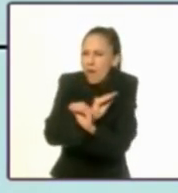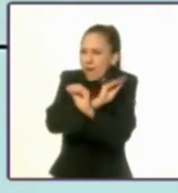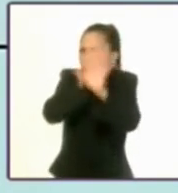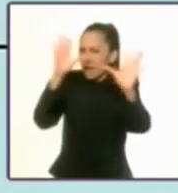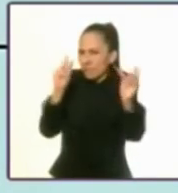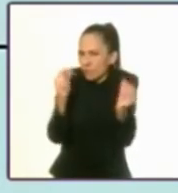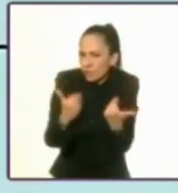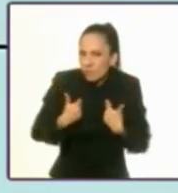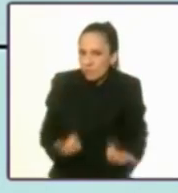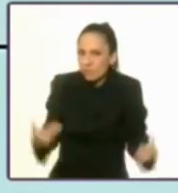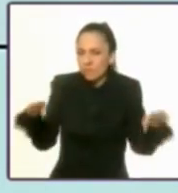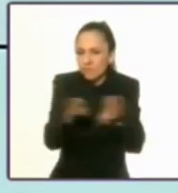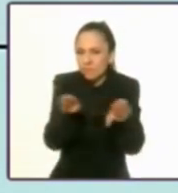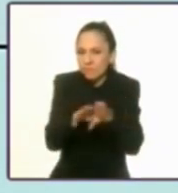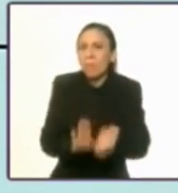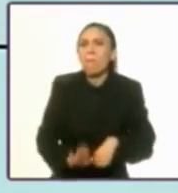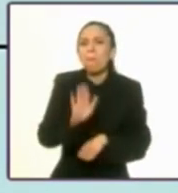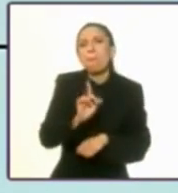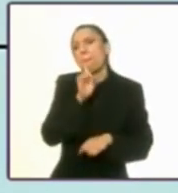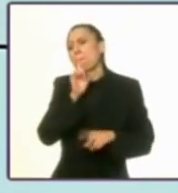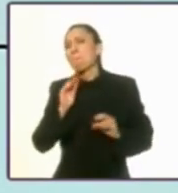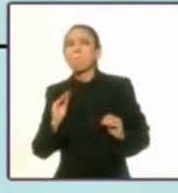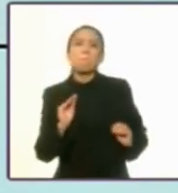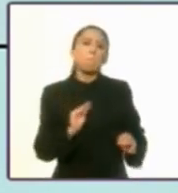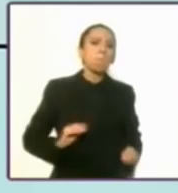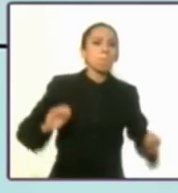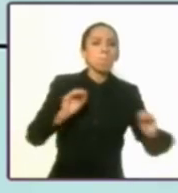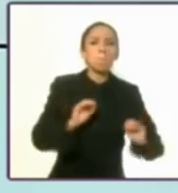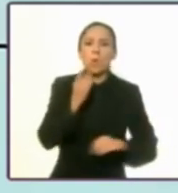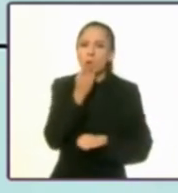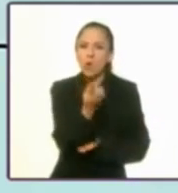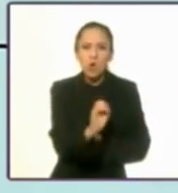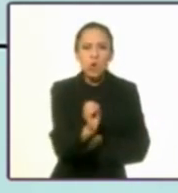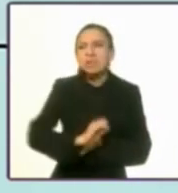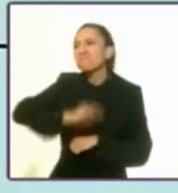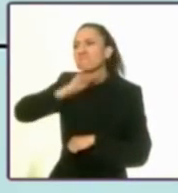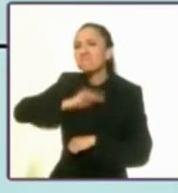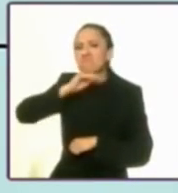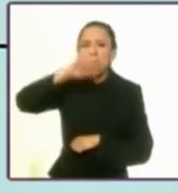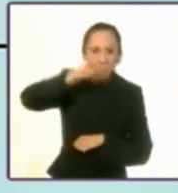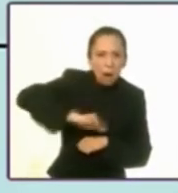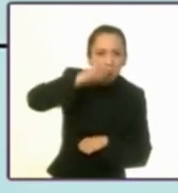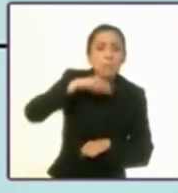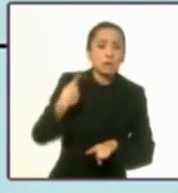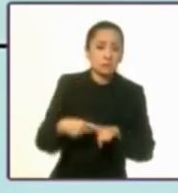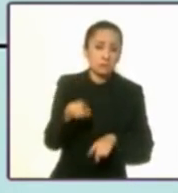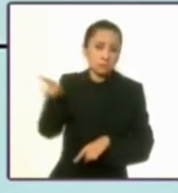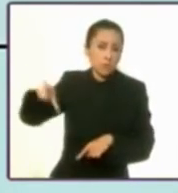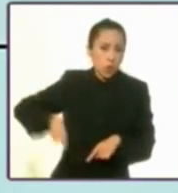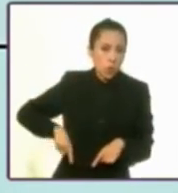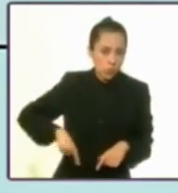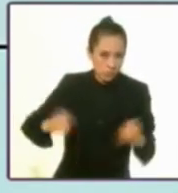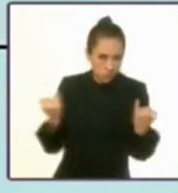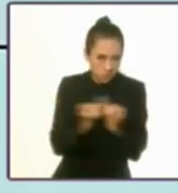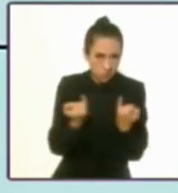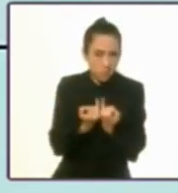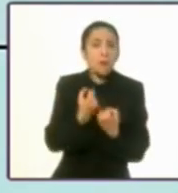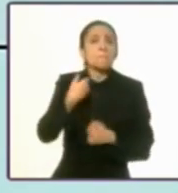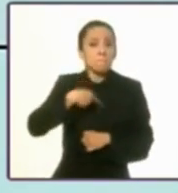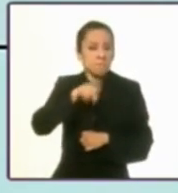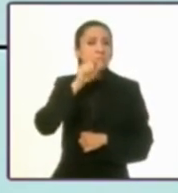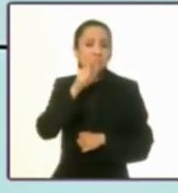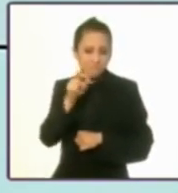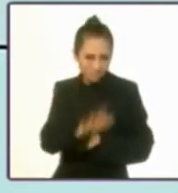hay una misión y allí fallas en lo que ha sido el comportamiento del gobierno pero también una falla dentro de la sociedad